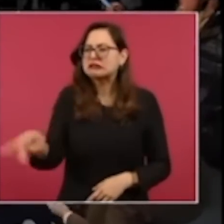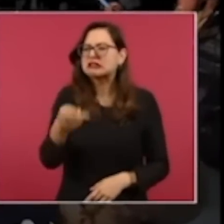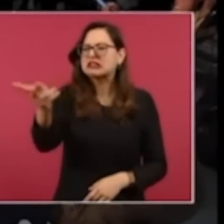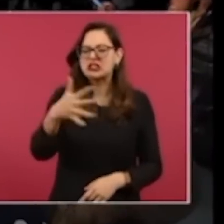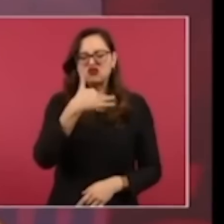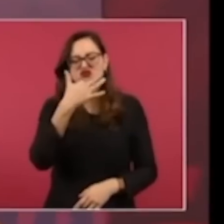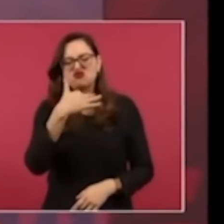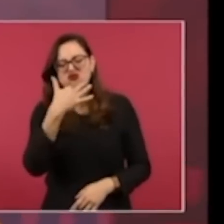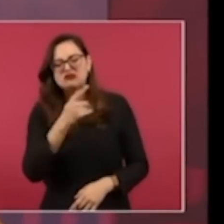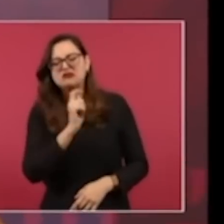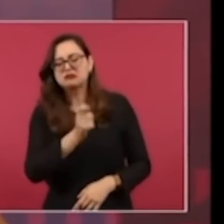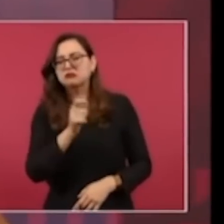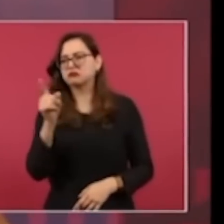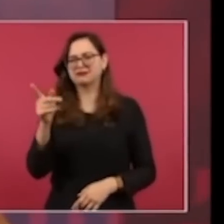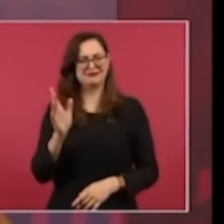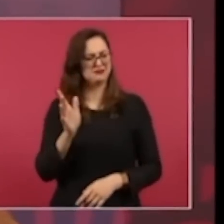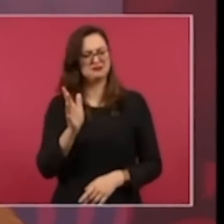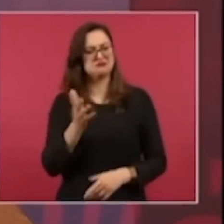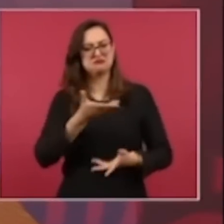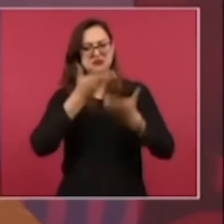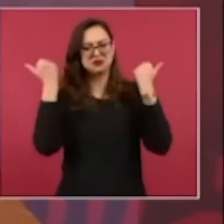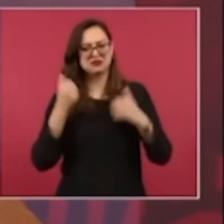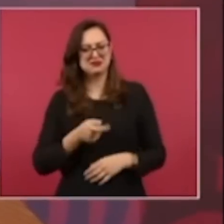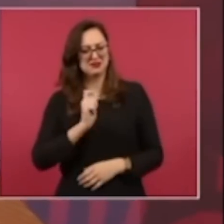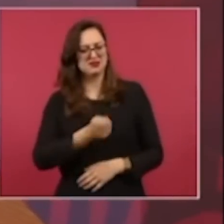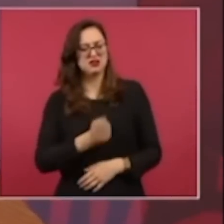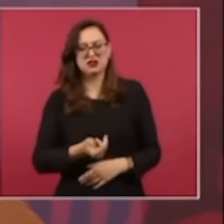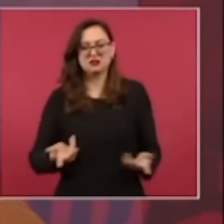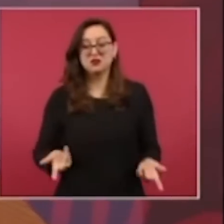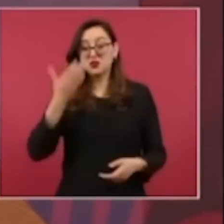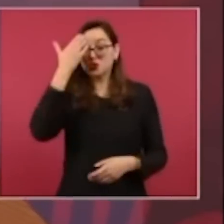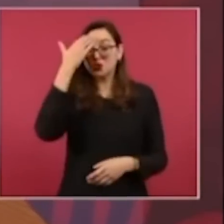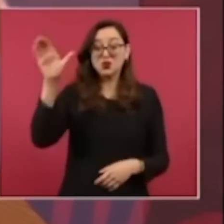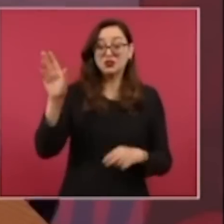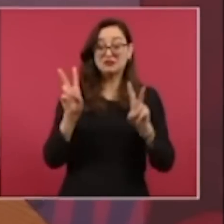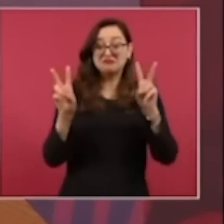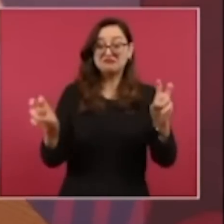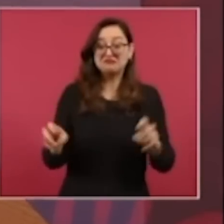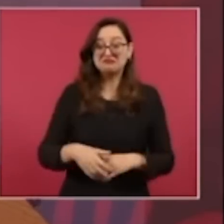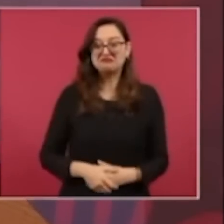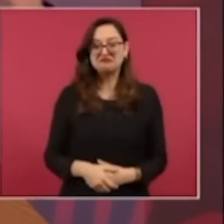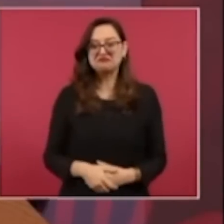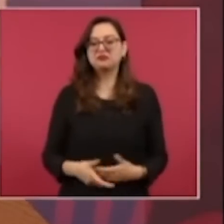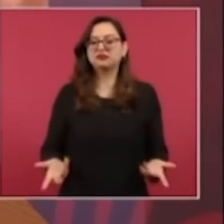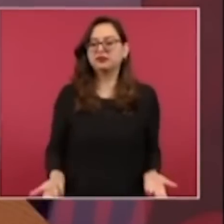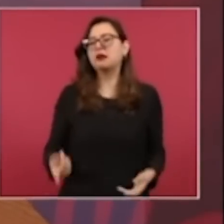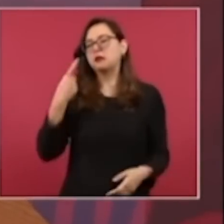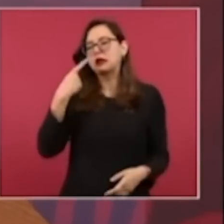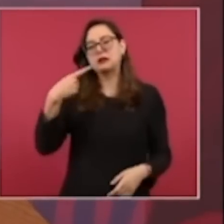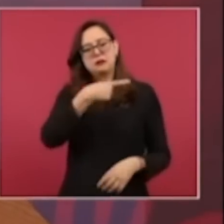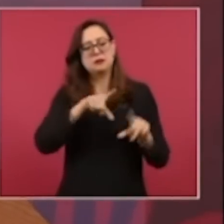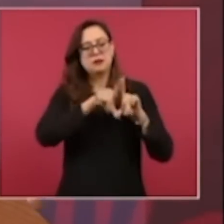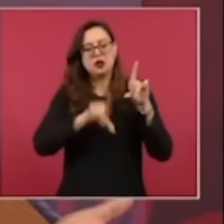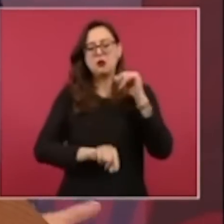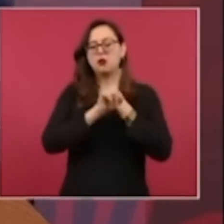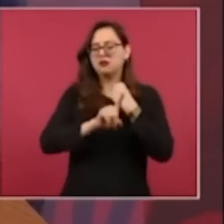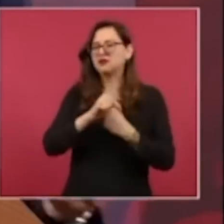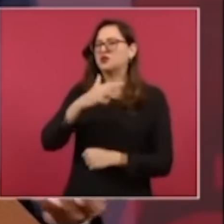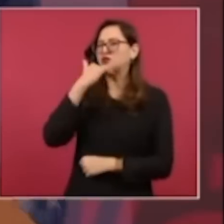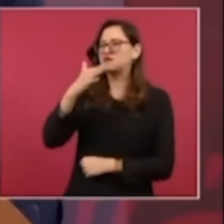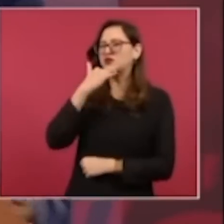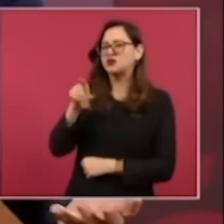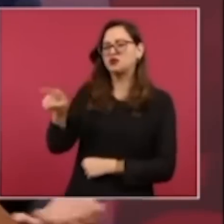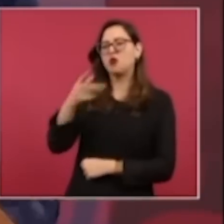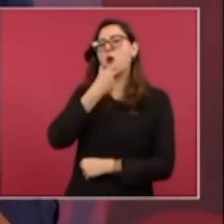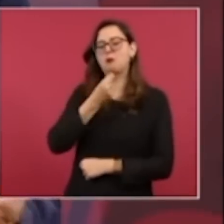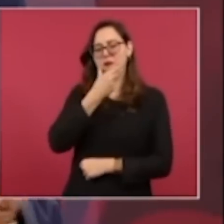Una vez me tocó platicar con un danés y le decía yo de que el problema de México era la corrupción, y estaba así